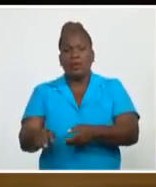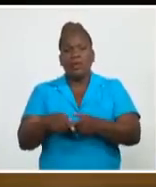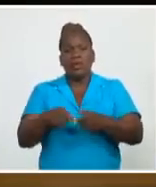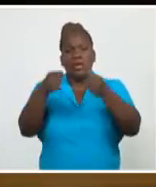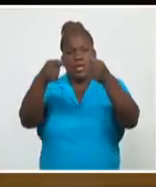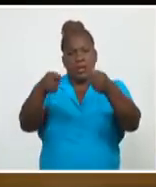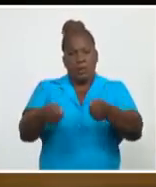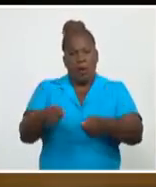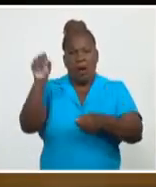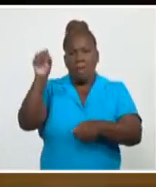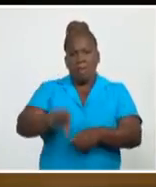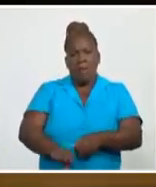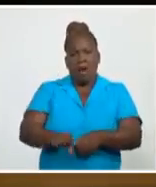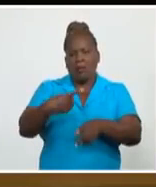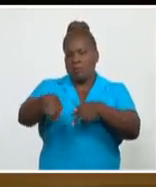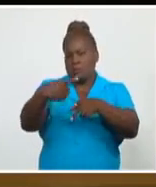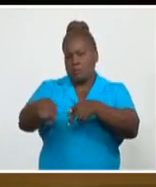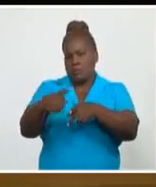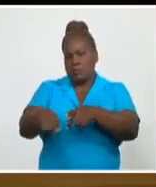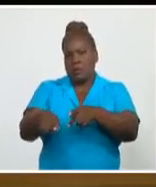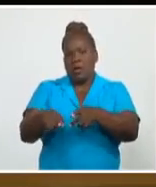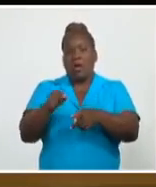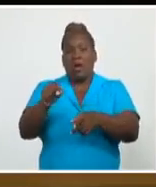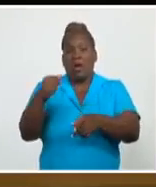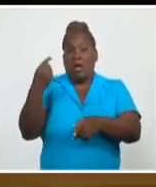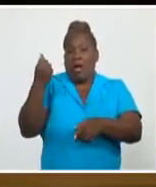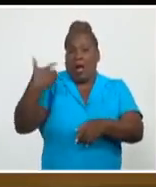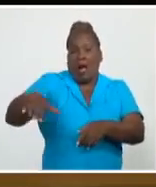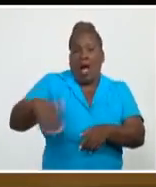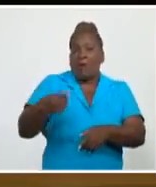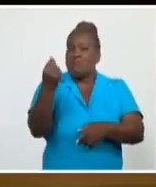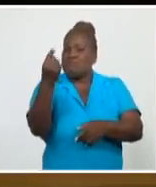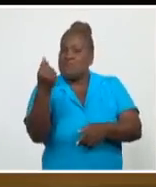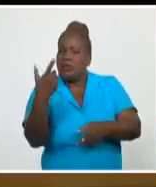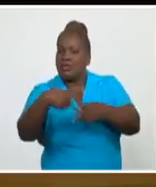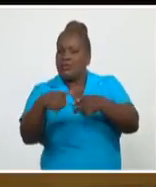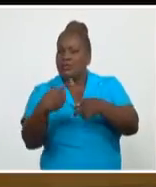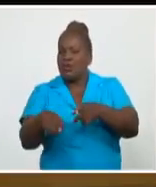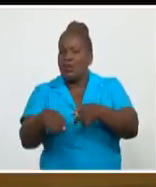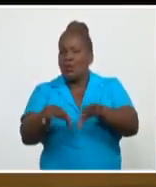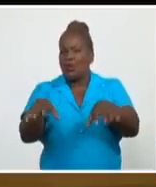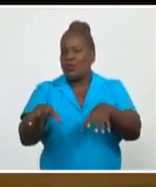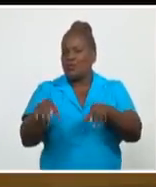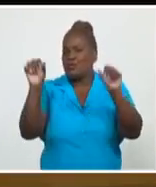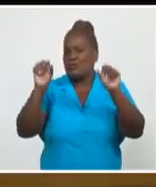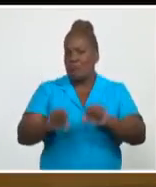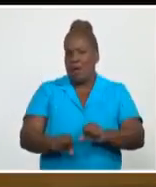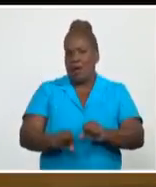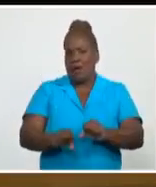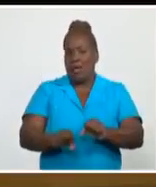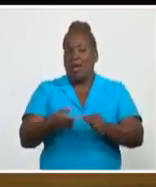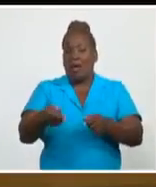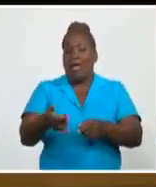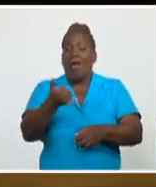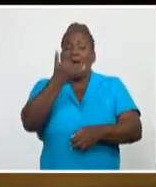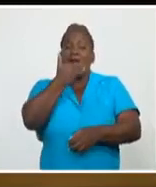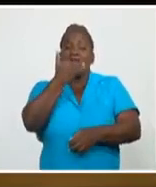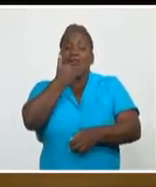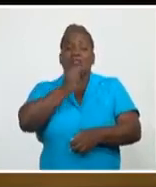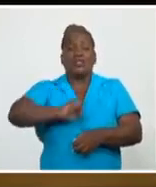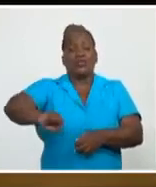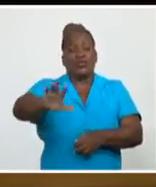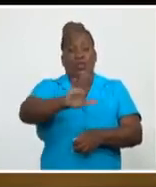malas prácticas, la especulación y condiciones contrarias a los intereses y principios de la sociedad,